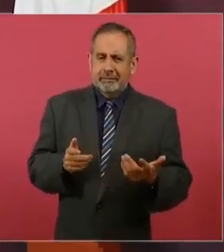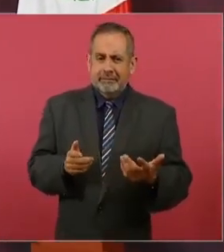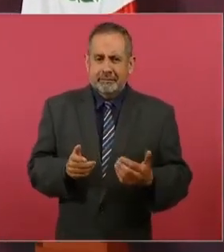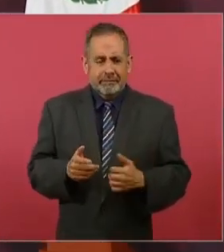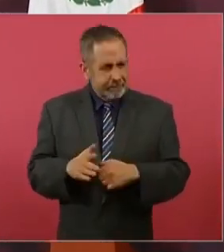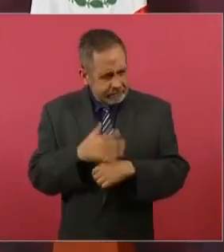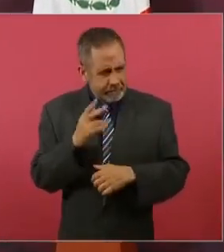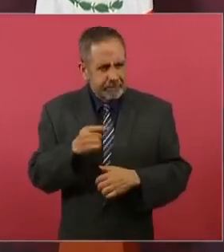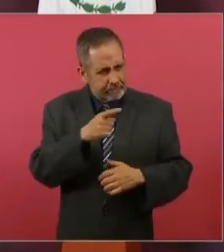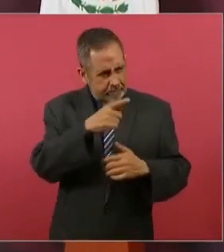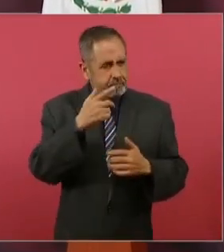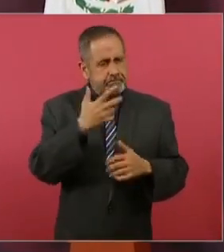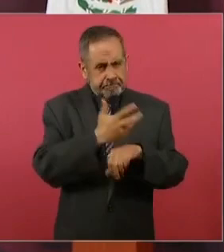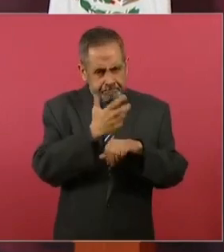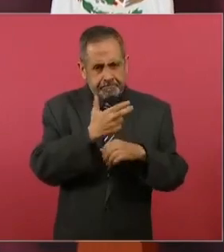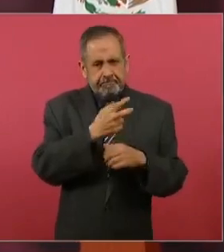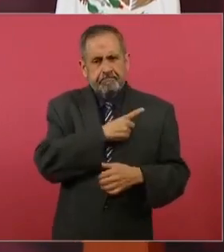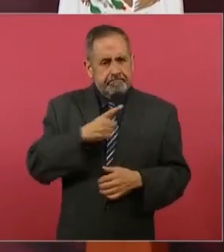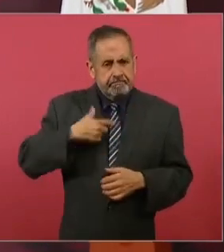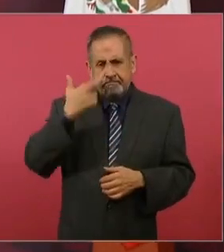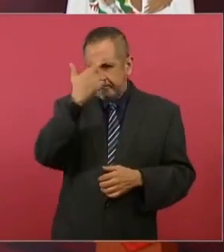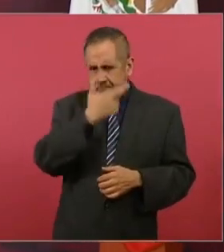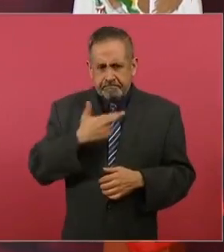¿por qué no revisan